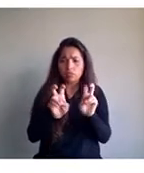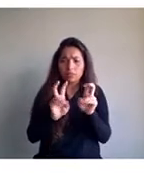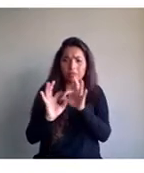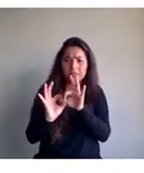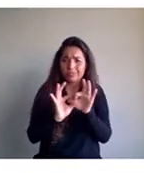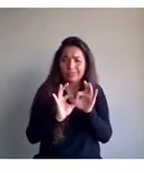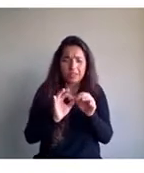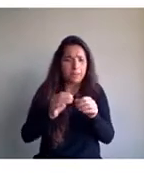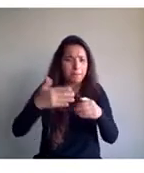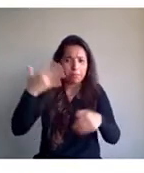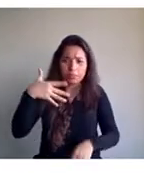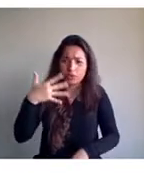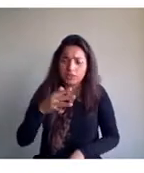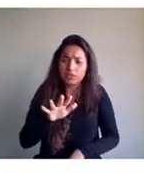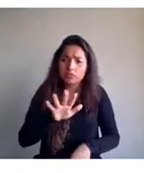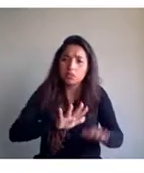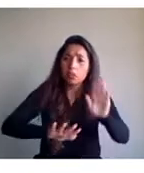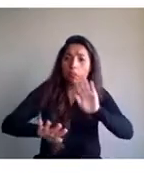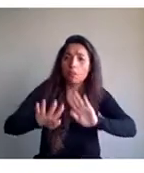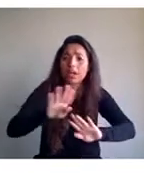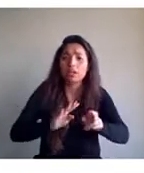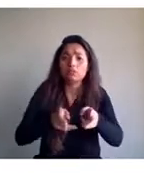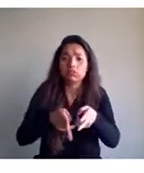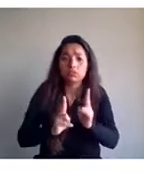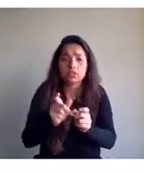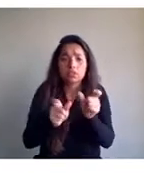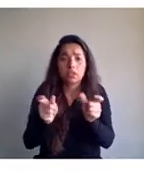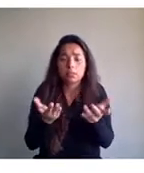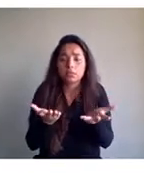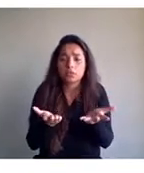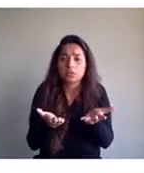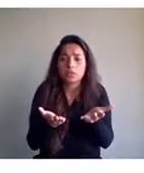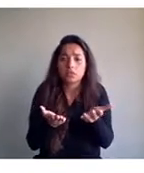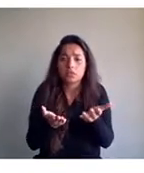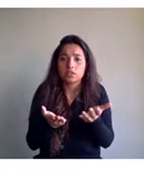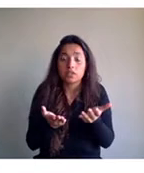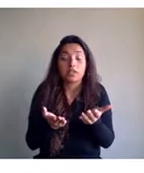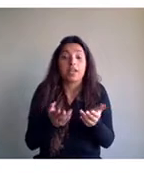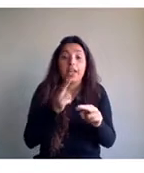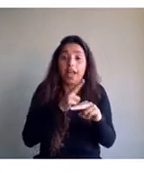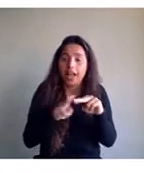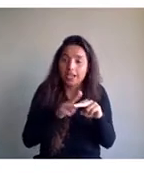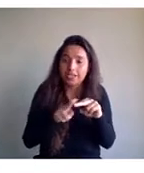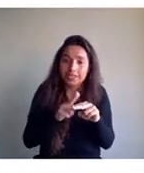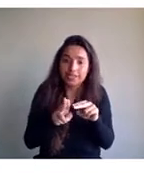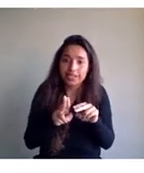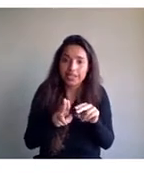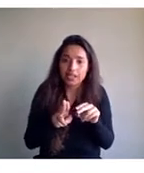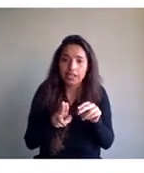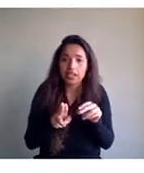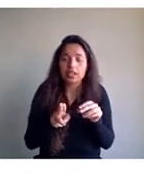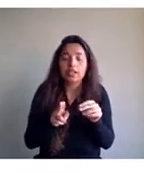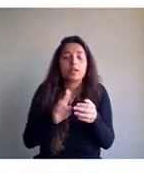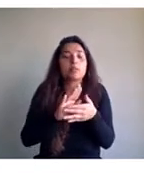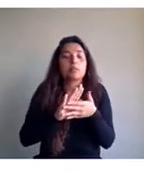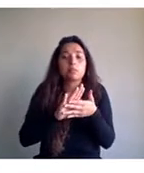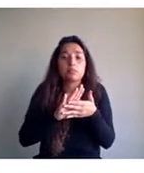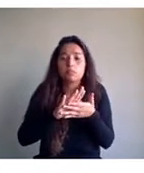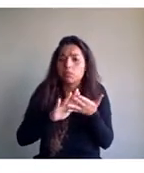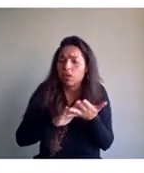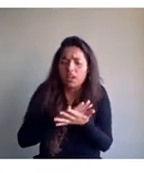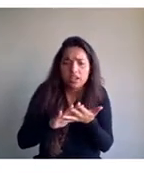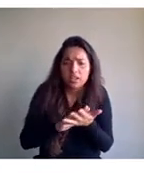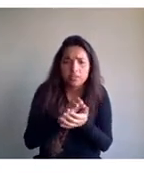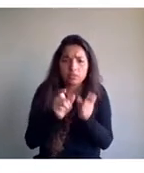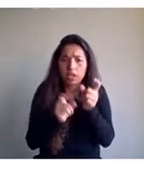derechos el dejar a determinados colectivos a determinadas poblaciones por fuera de los procesos de